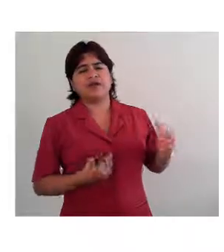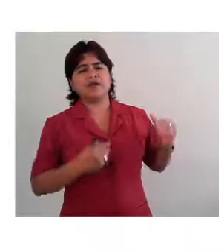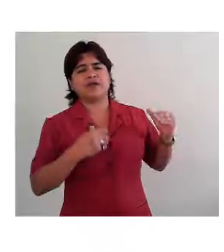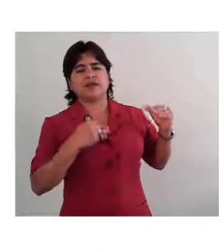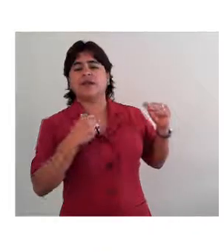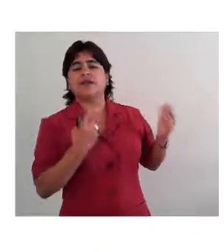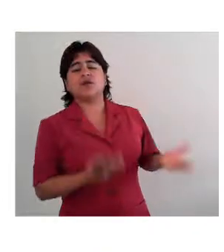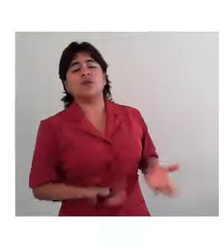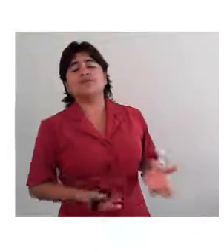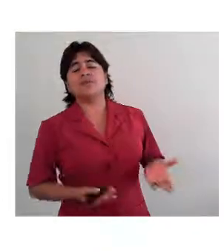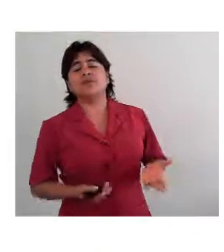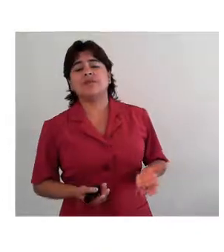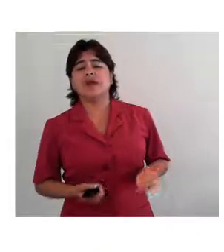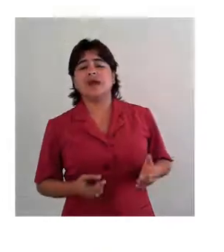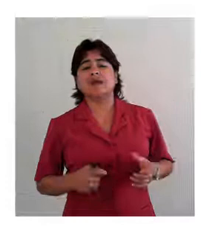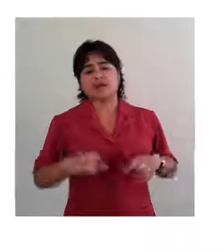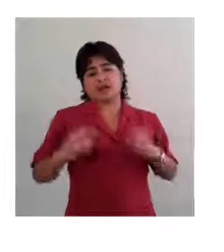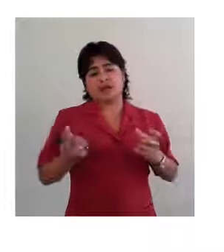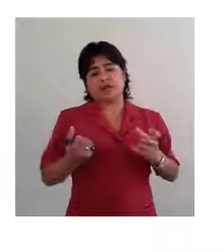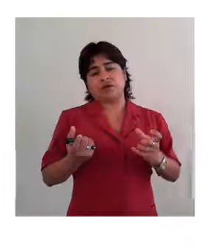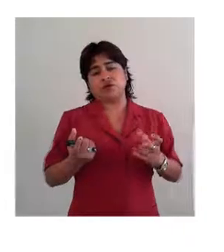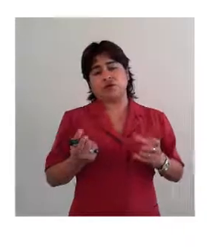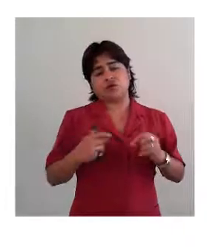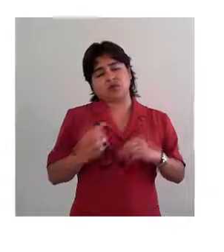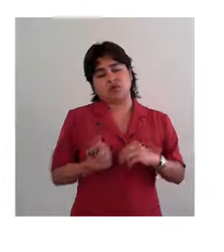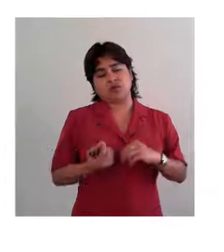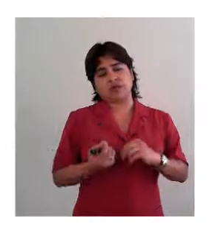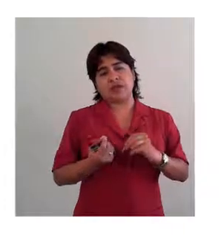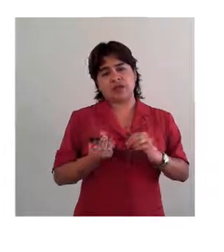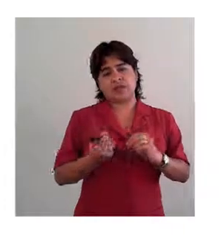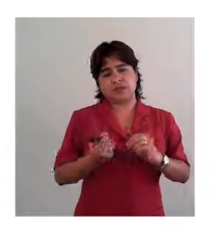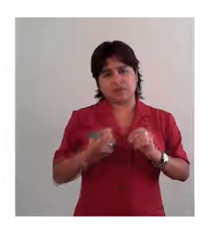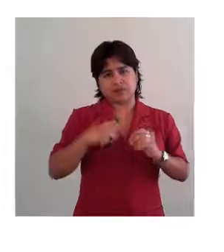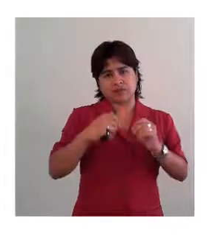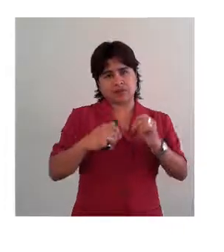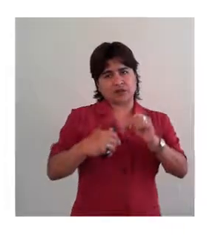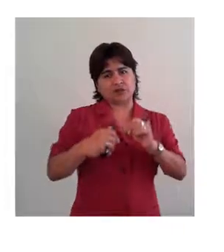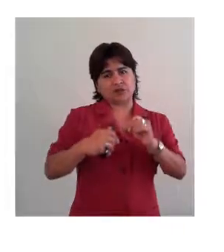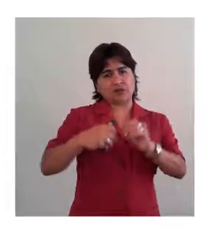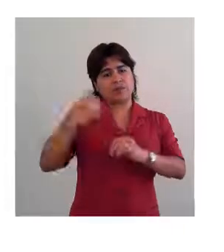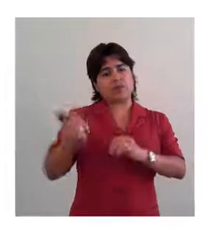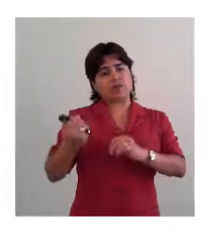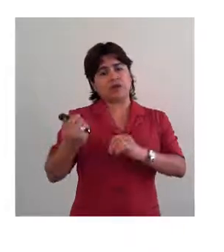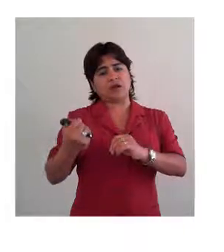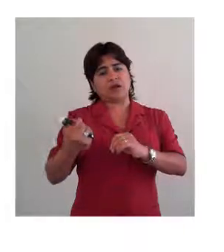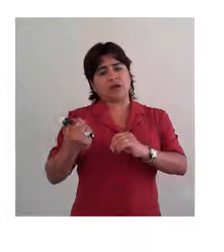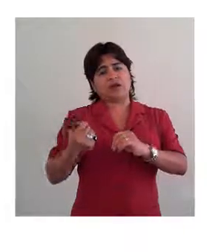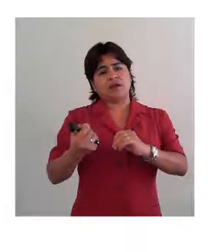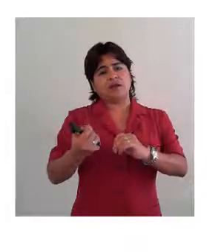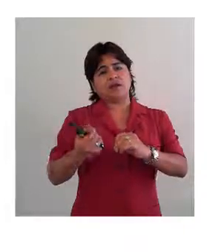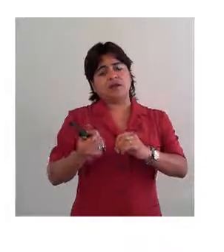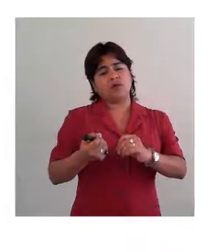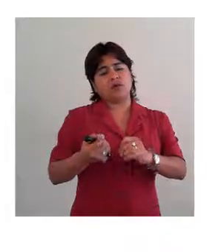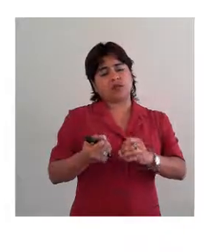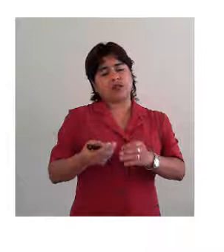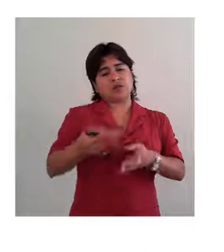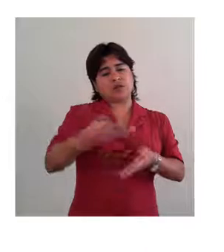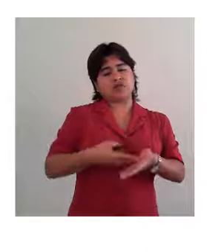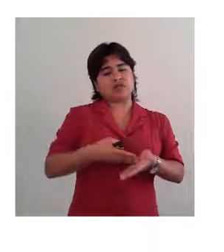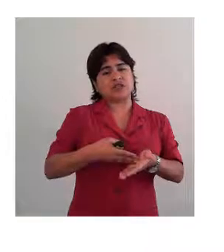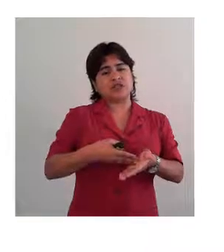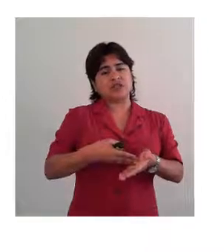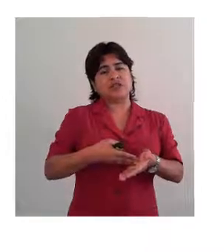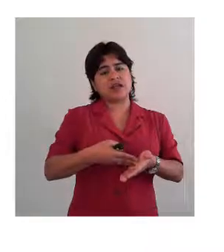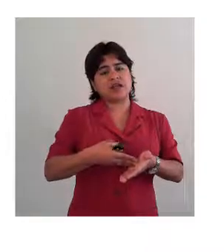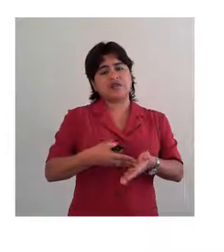de gente, la delincuencia misma que hay, que tiene que ver mucho con la seguridad, y esto tiene que ver con la política, y luego con el tipo